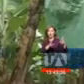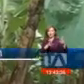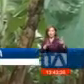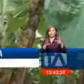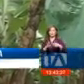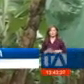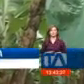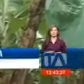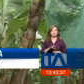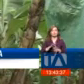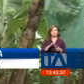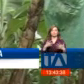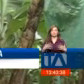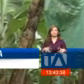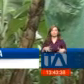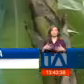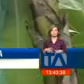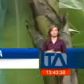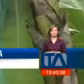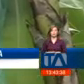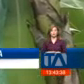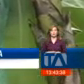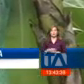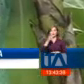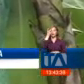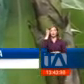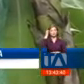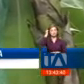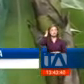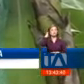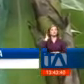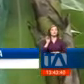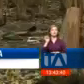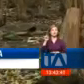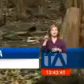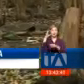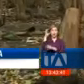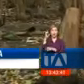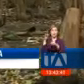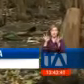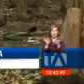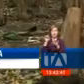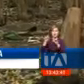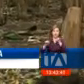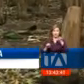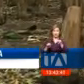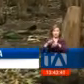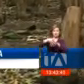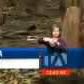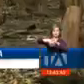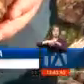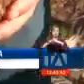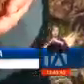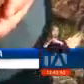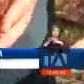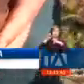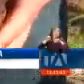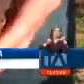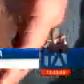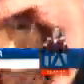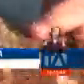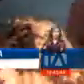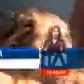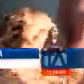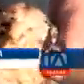La amenaza está latente, aun cuando nuestro vecino del norte, Colombia, no ha confirmado todavía tener en sus cultivos de banano el Fusarium